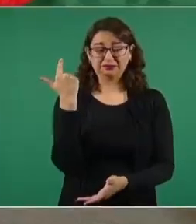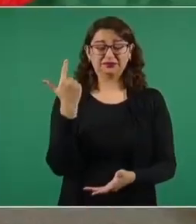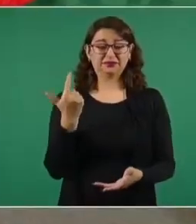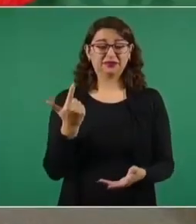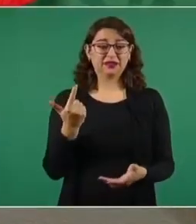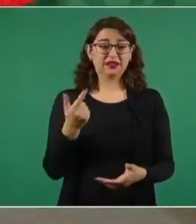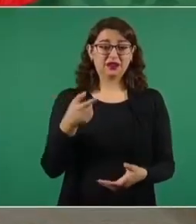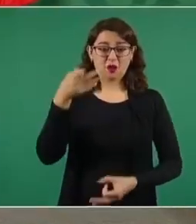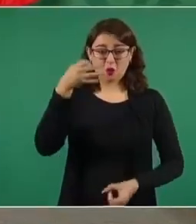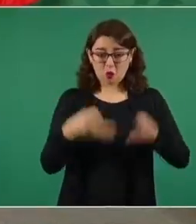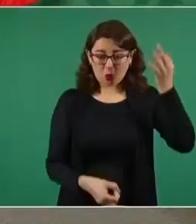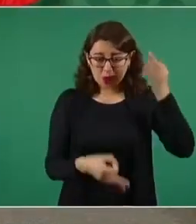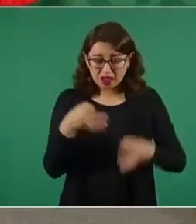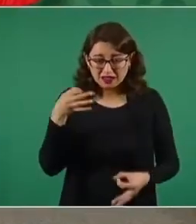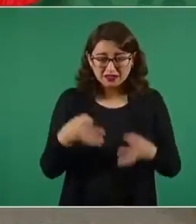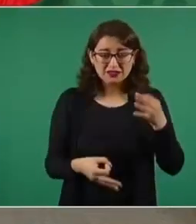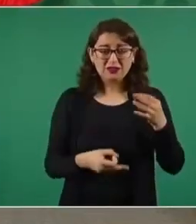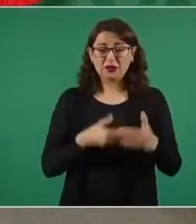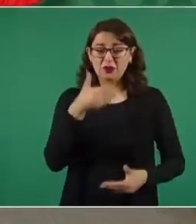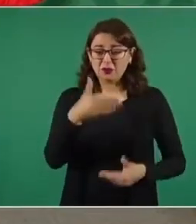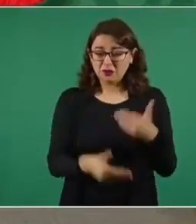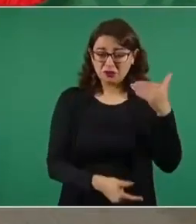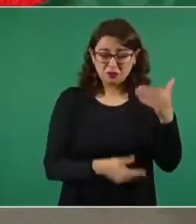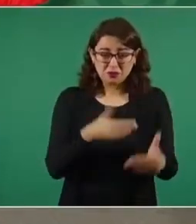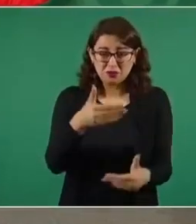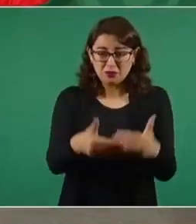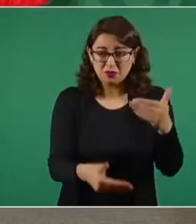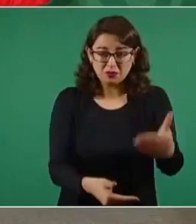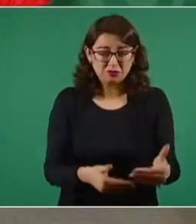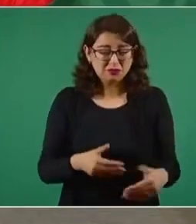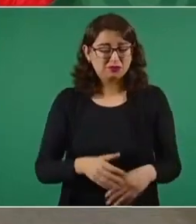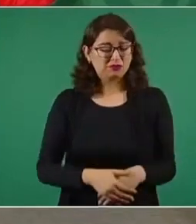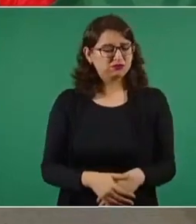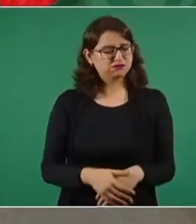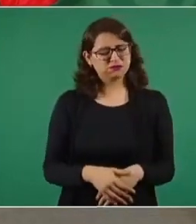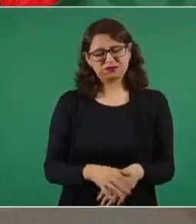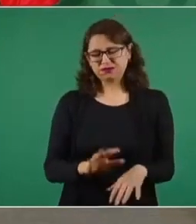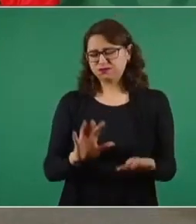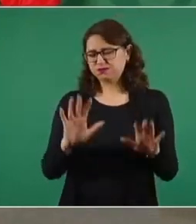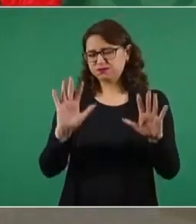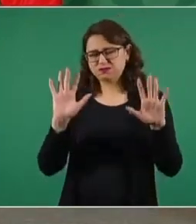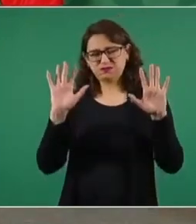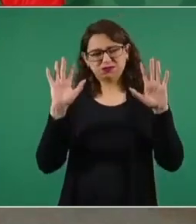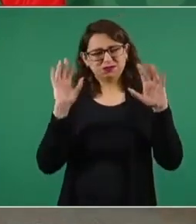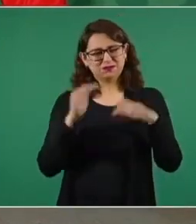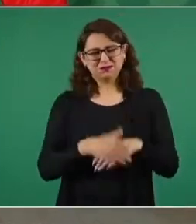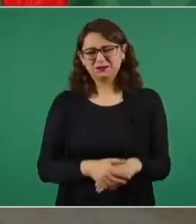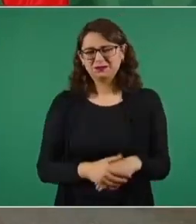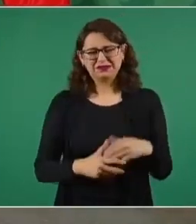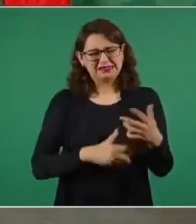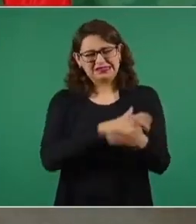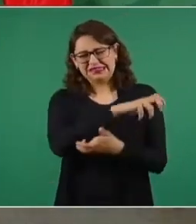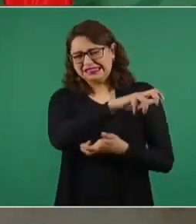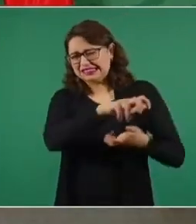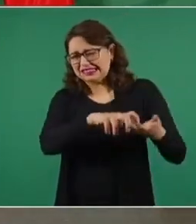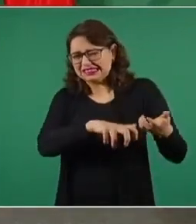procesos judiciales, todo enmarañado,